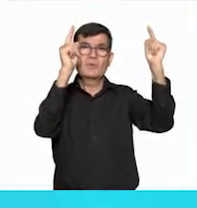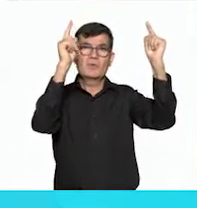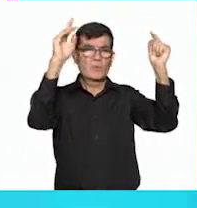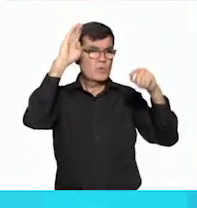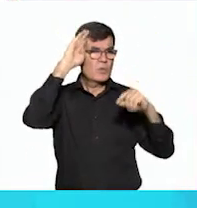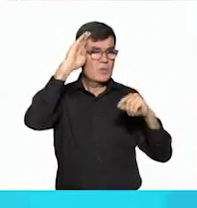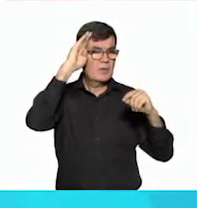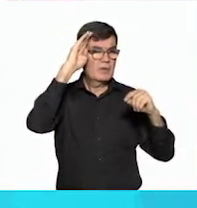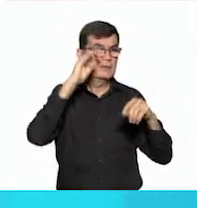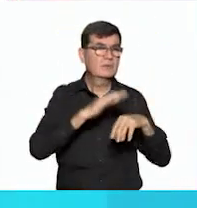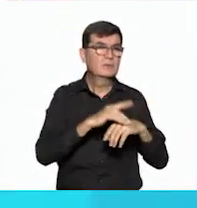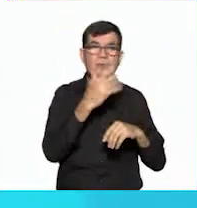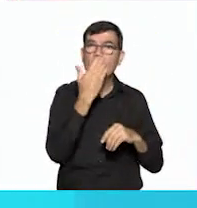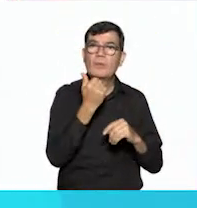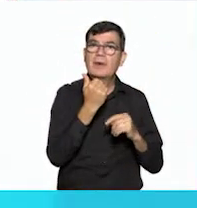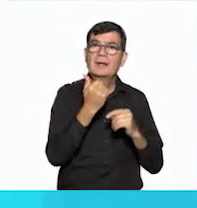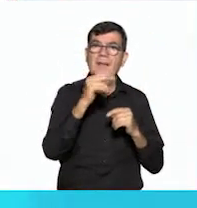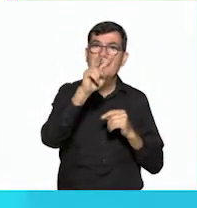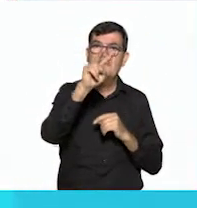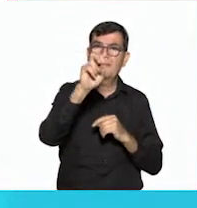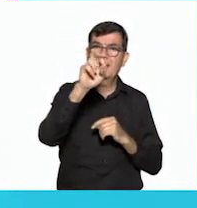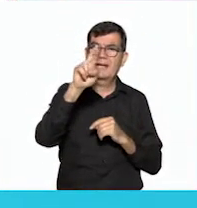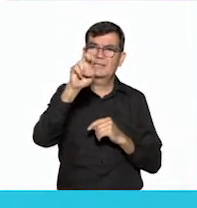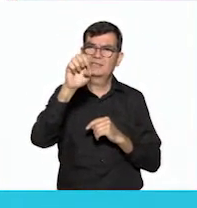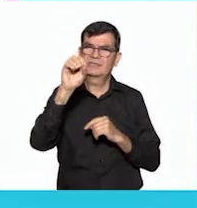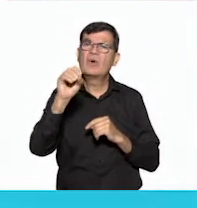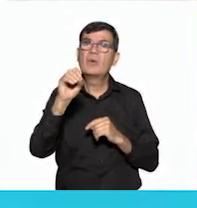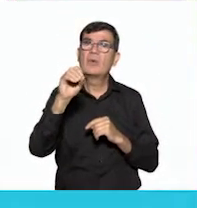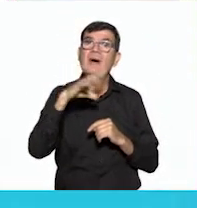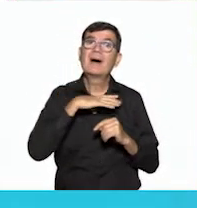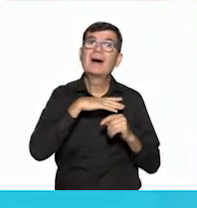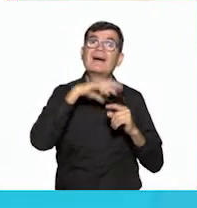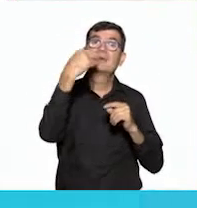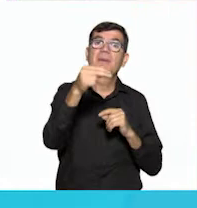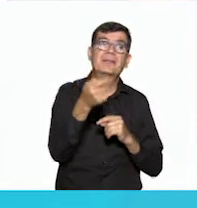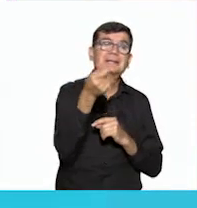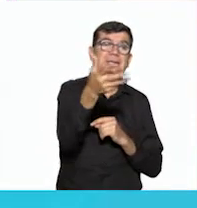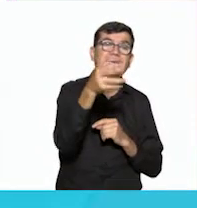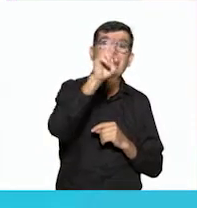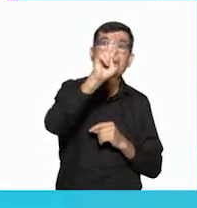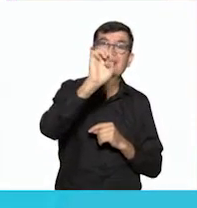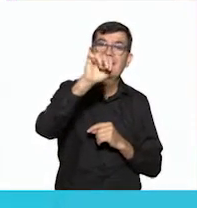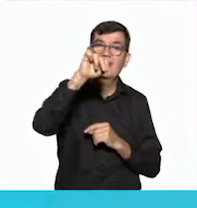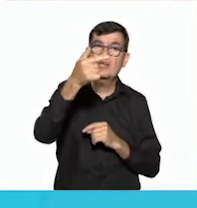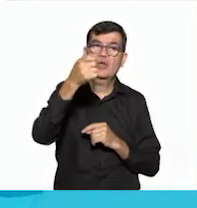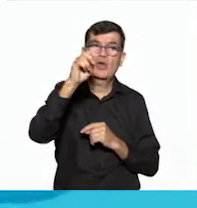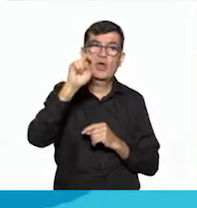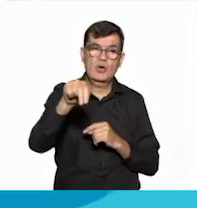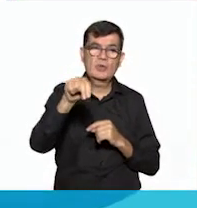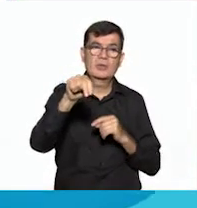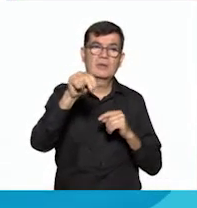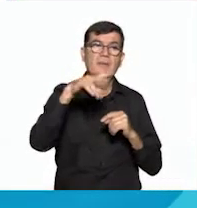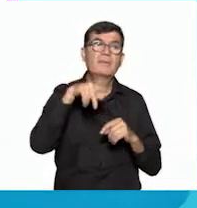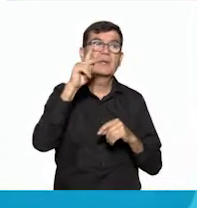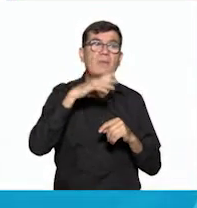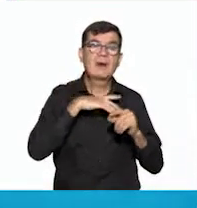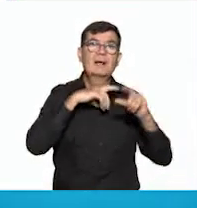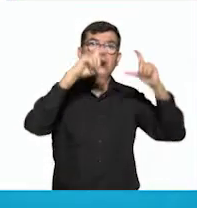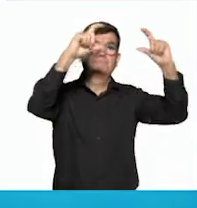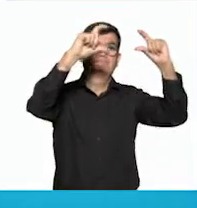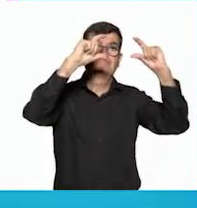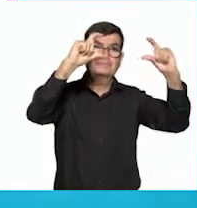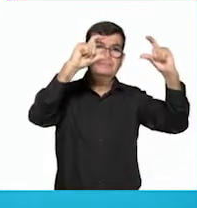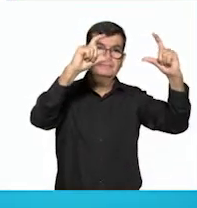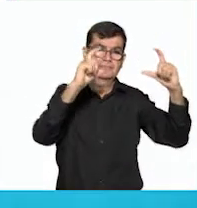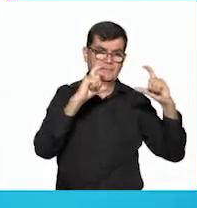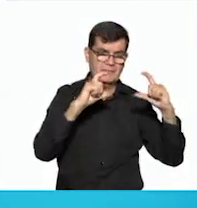además, este no tiene versos, tiene renglones largos, pero tiene párrafos completos.